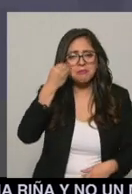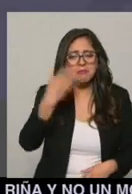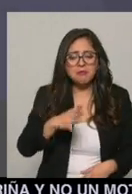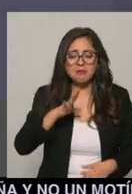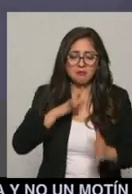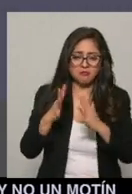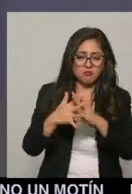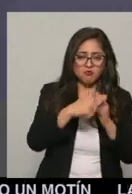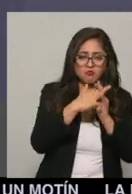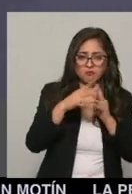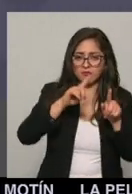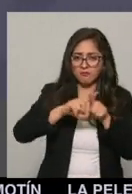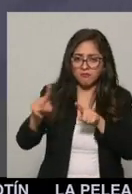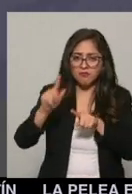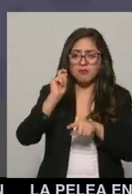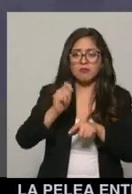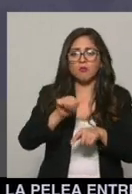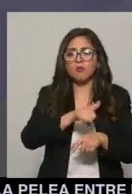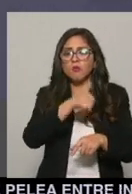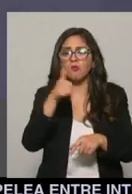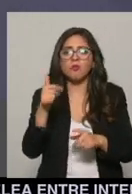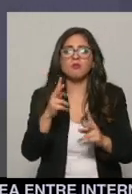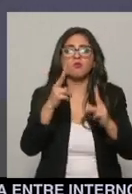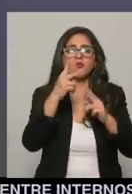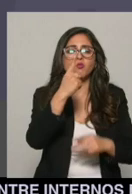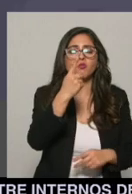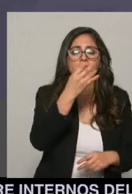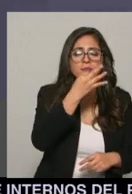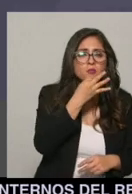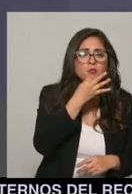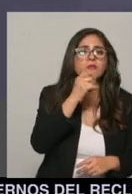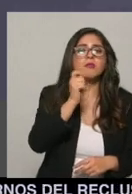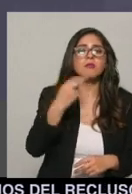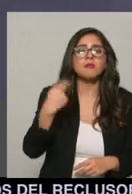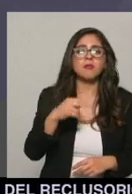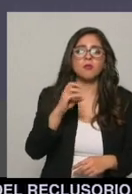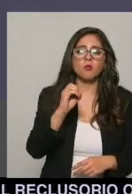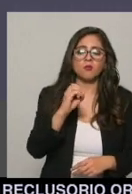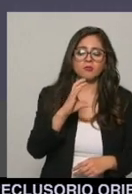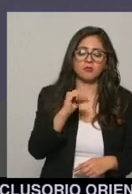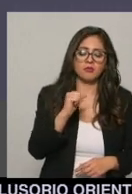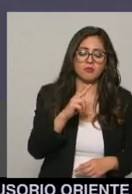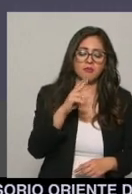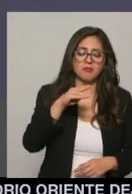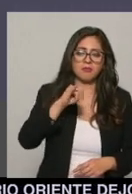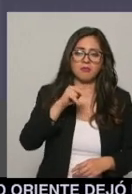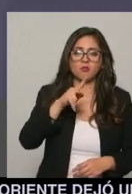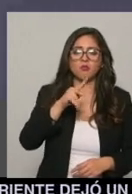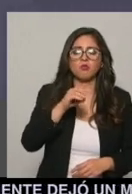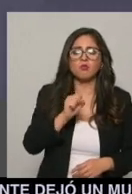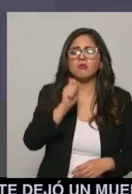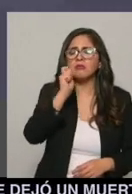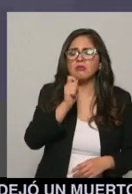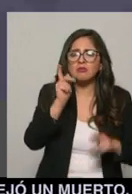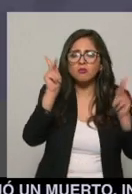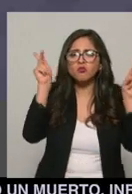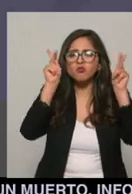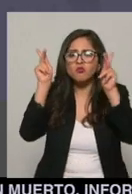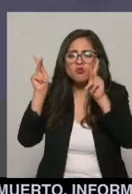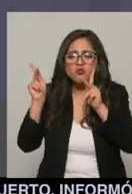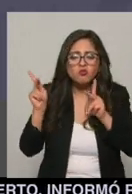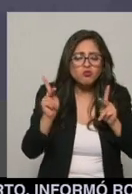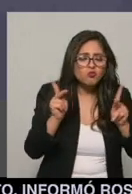heterogéneo. Hay piezas de 1 minuto, los llamados moscaminutos, que Es una mosquita animada